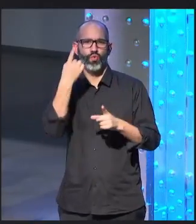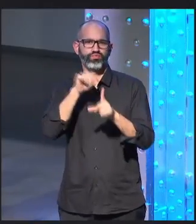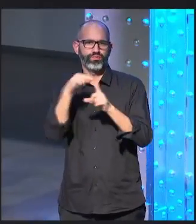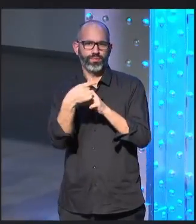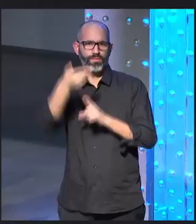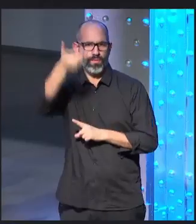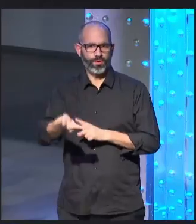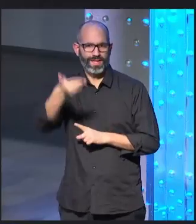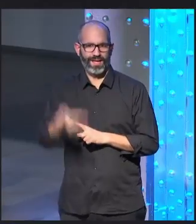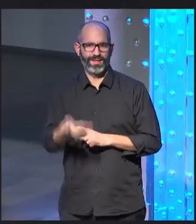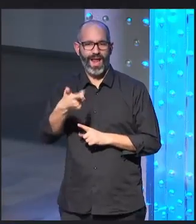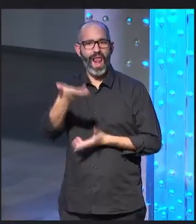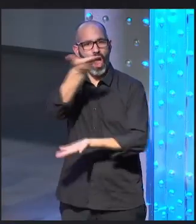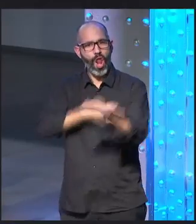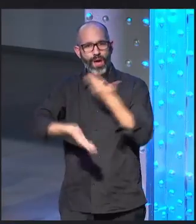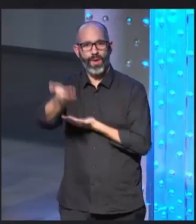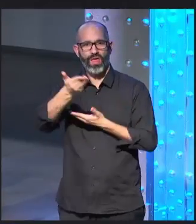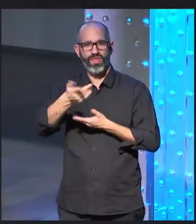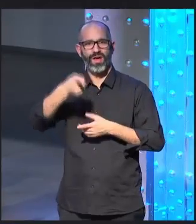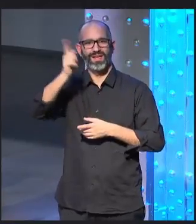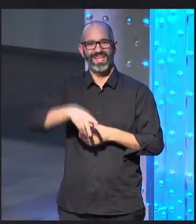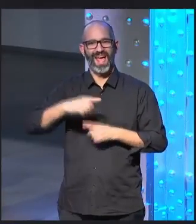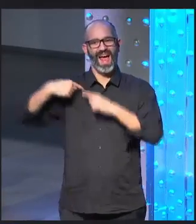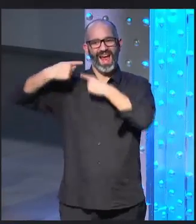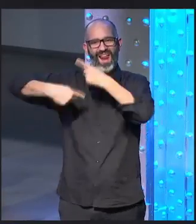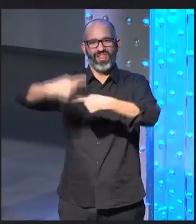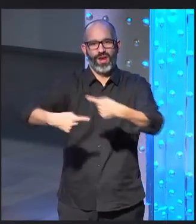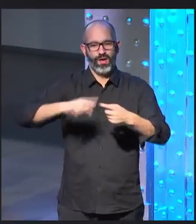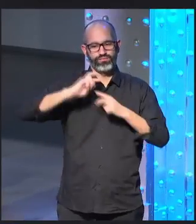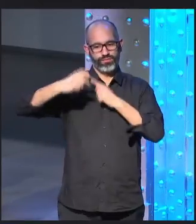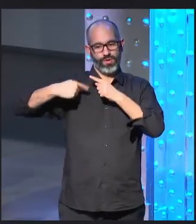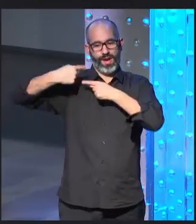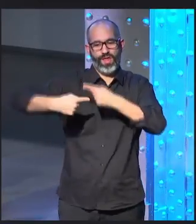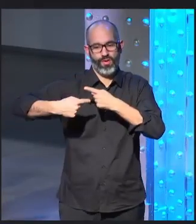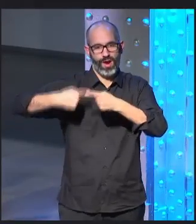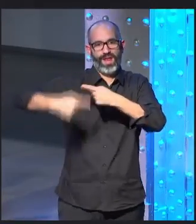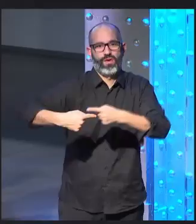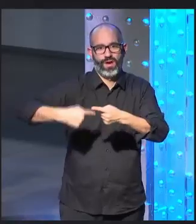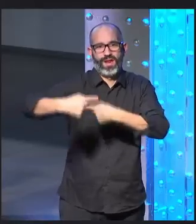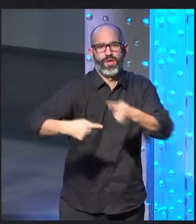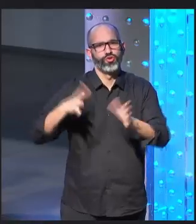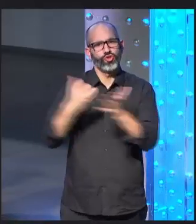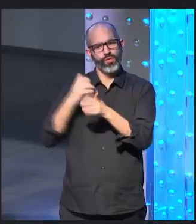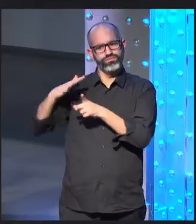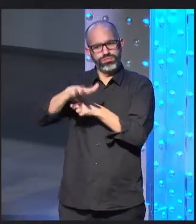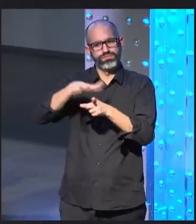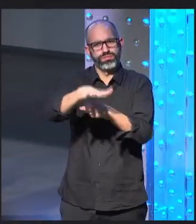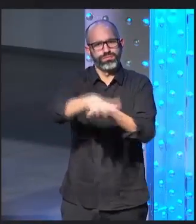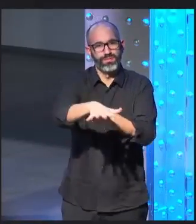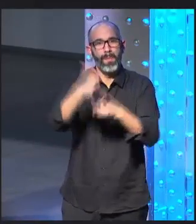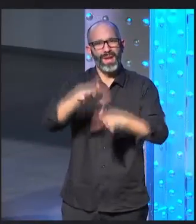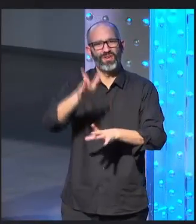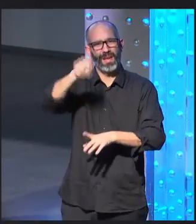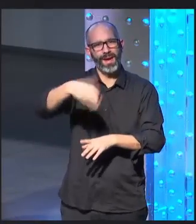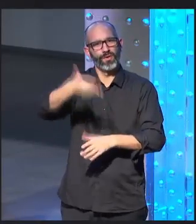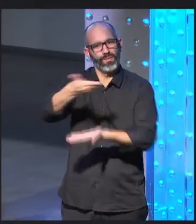es la colaboración intergeneracional. ¿De acuerdo? Hay muchos valores muy importantes en los millennials, pero